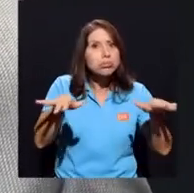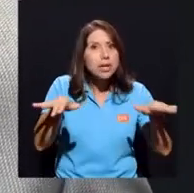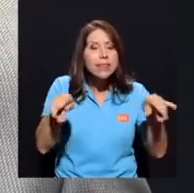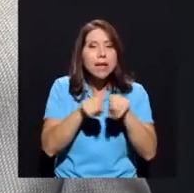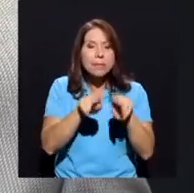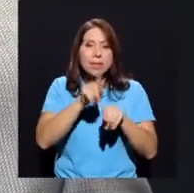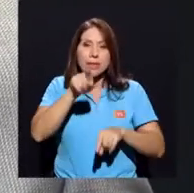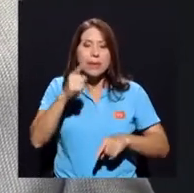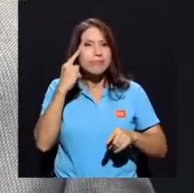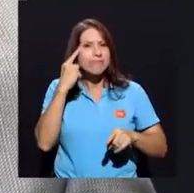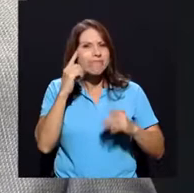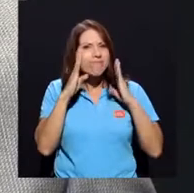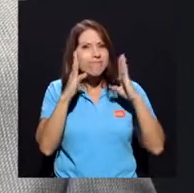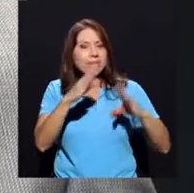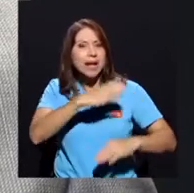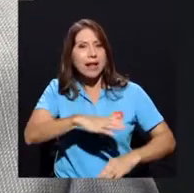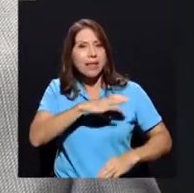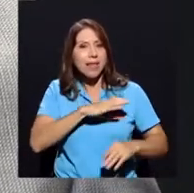este